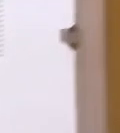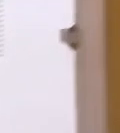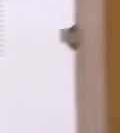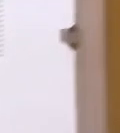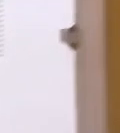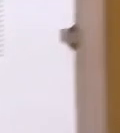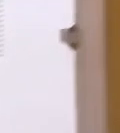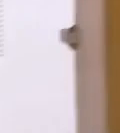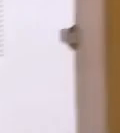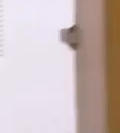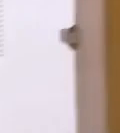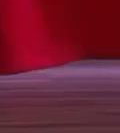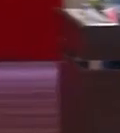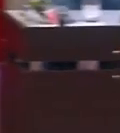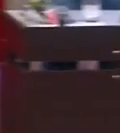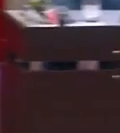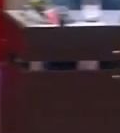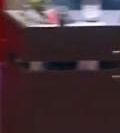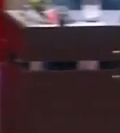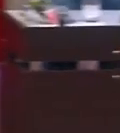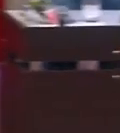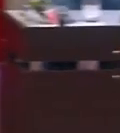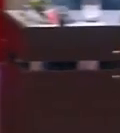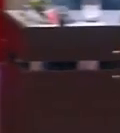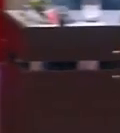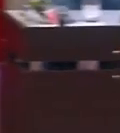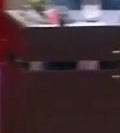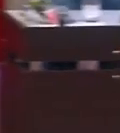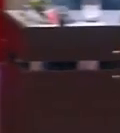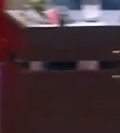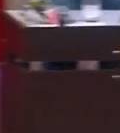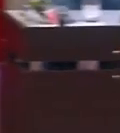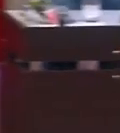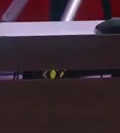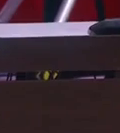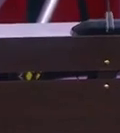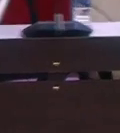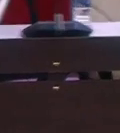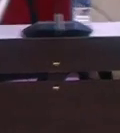Thank you.